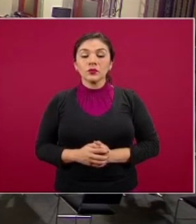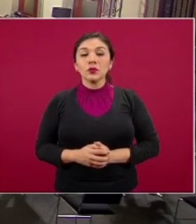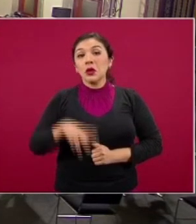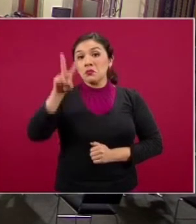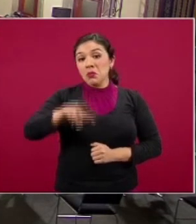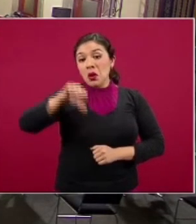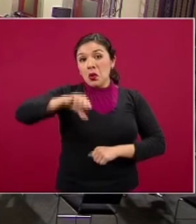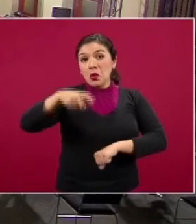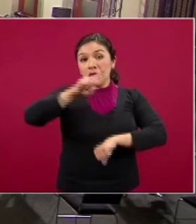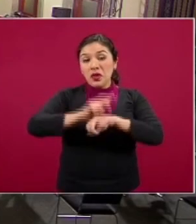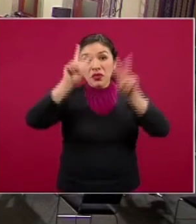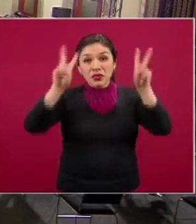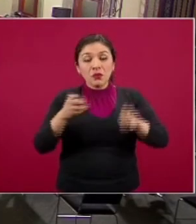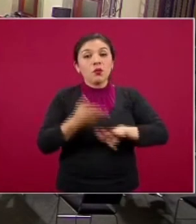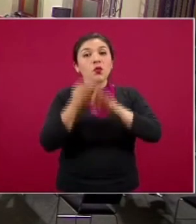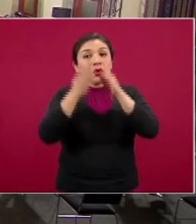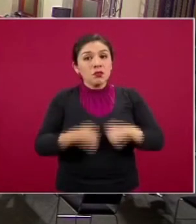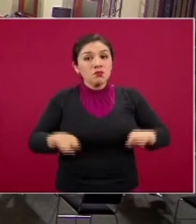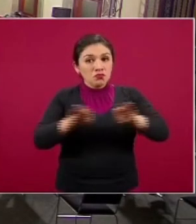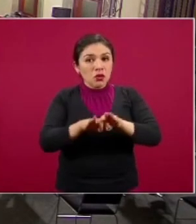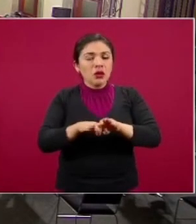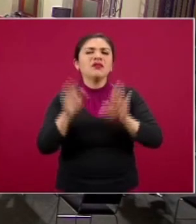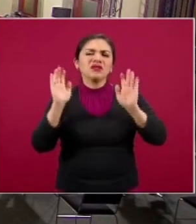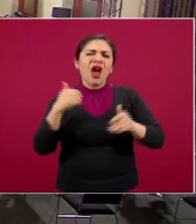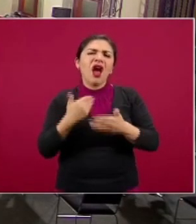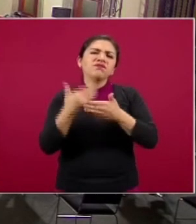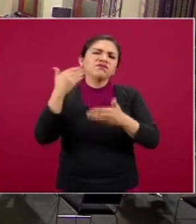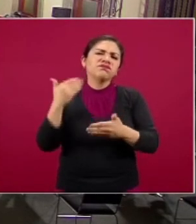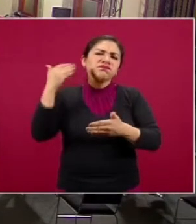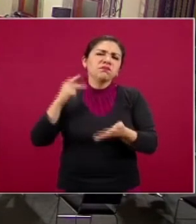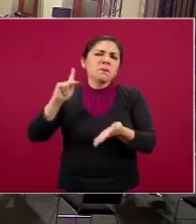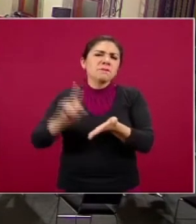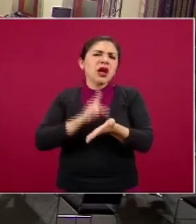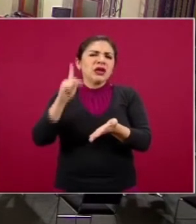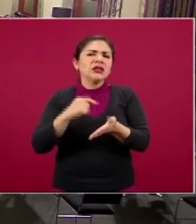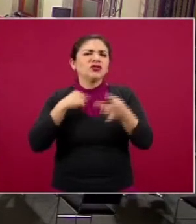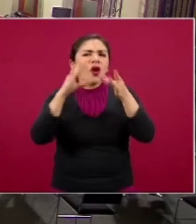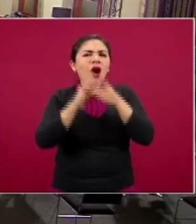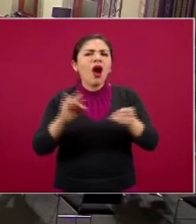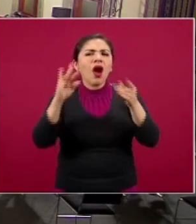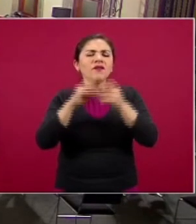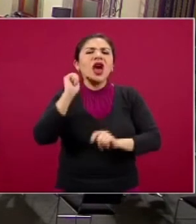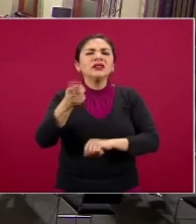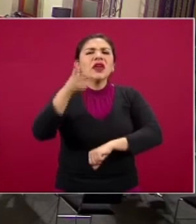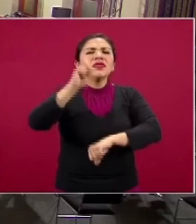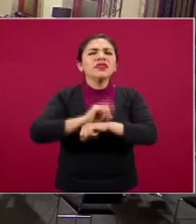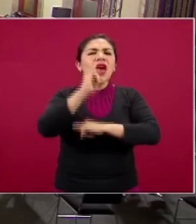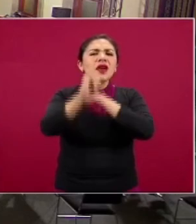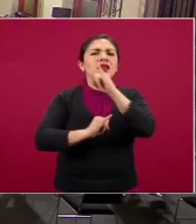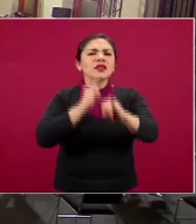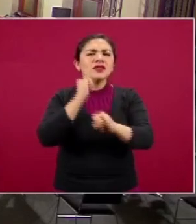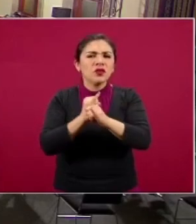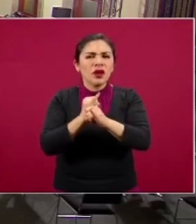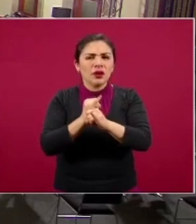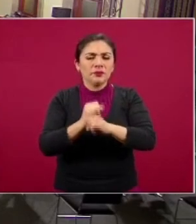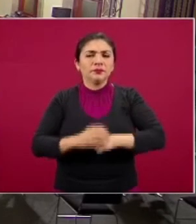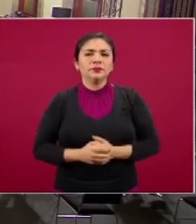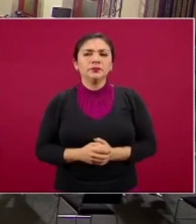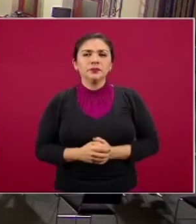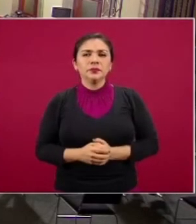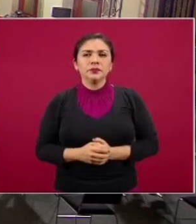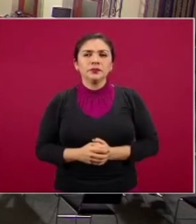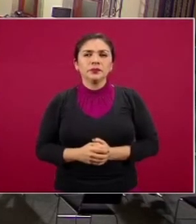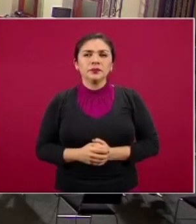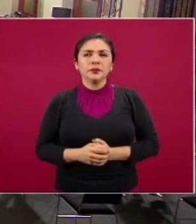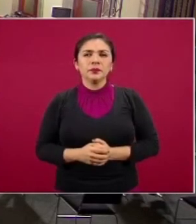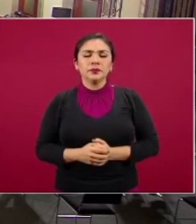hablar. Hemos hablado en estos meses a nivel internacional que hay otra pandemia, que es